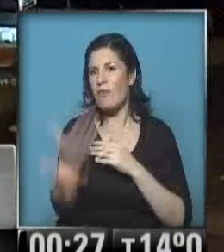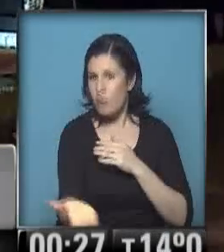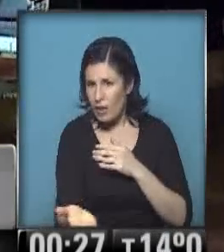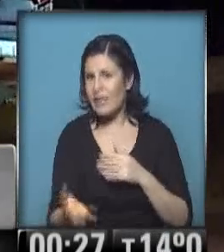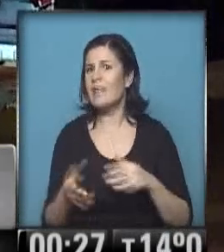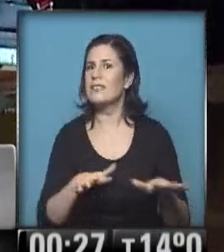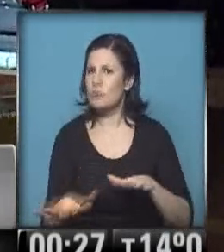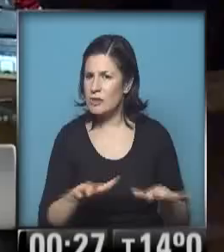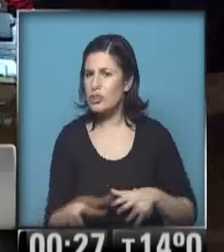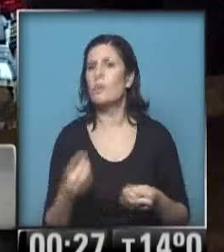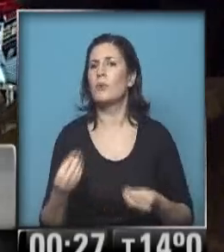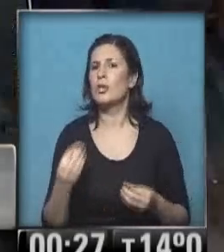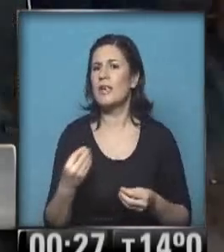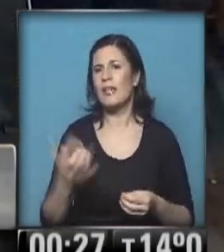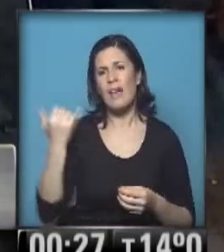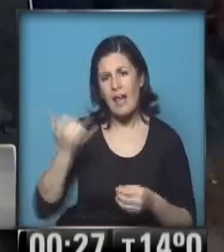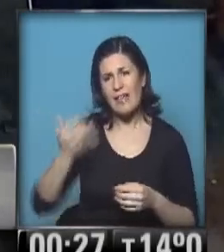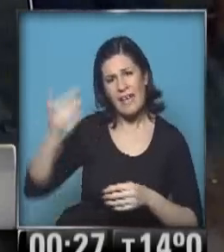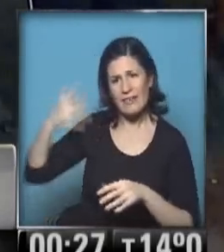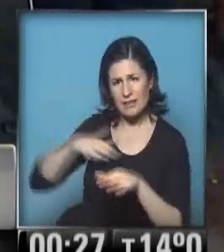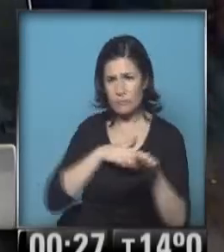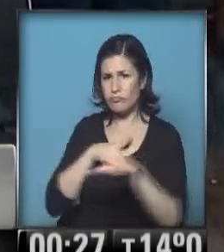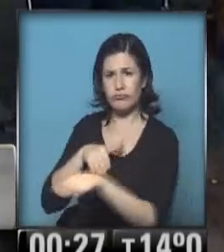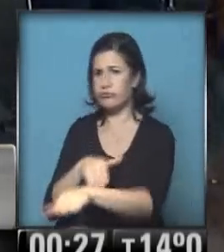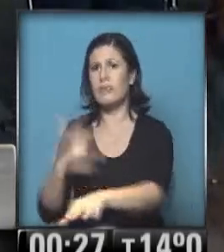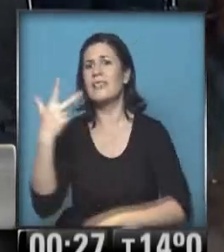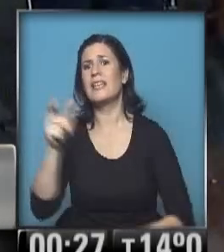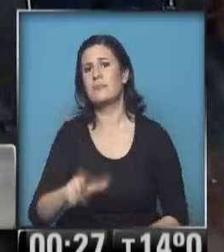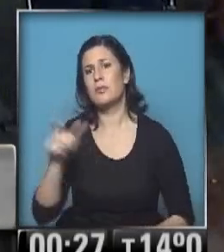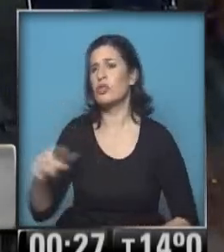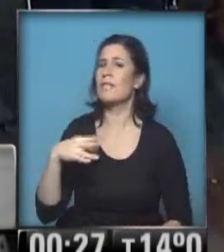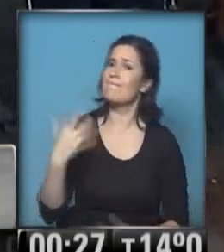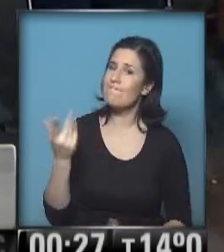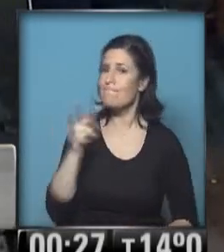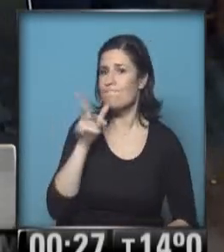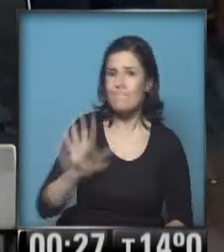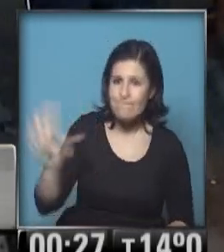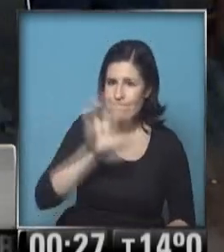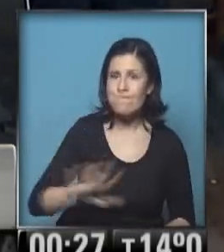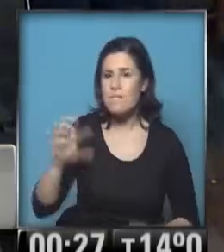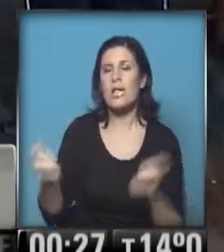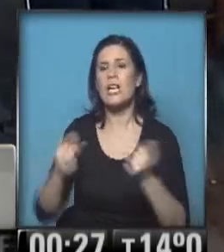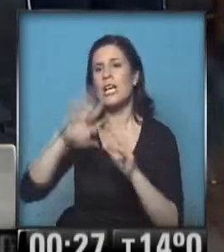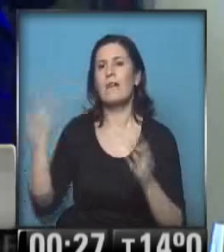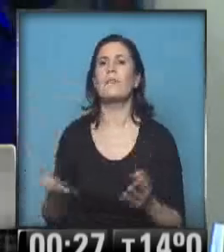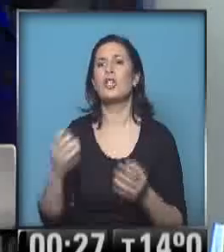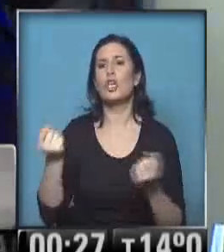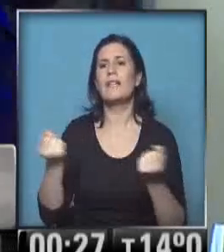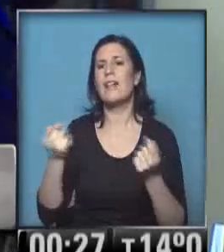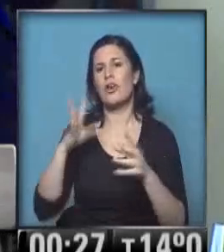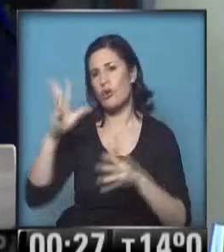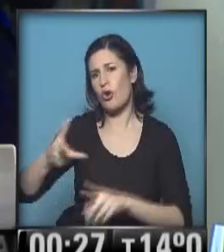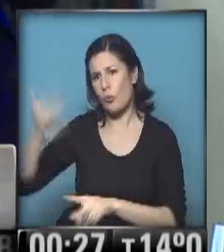fue tras la persecución y tiroteo a tres sospechosos que se conducían con una camioneta robada, donde